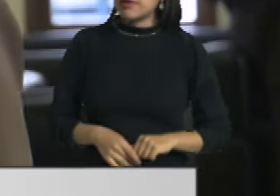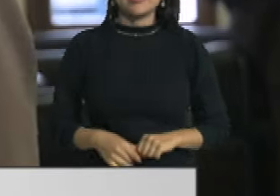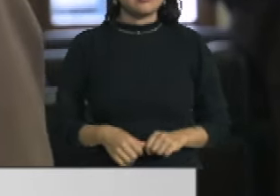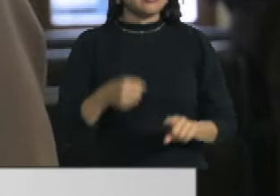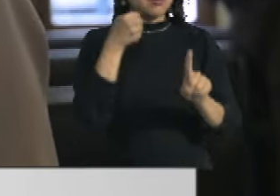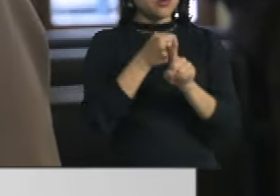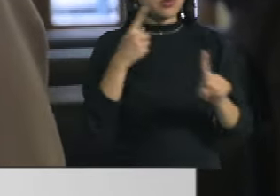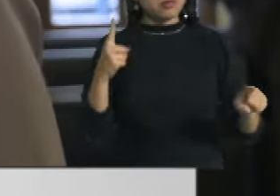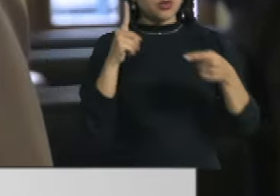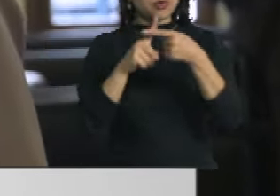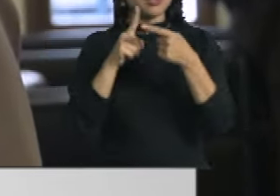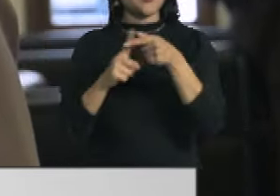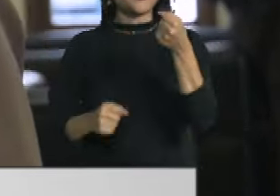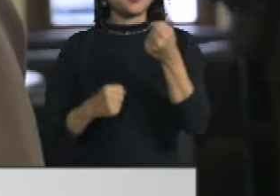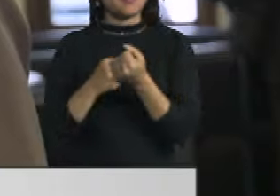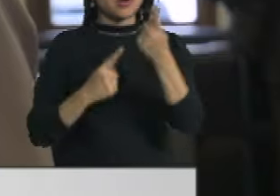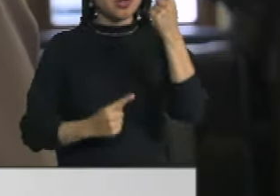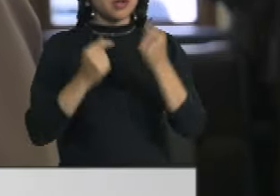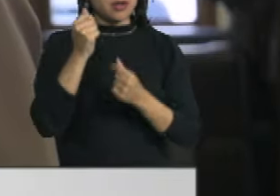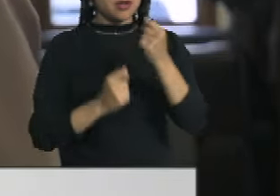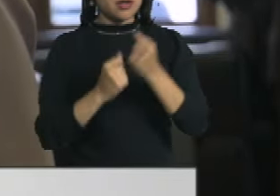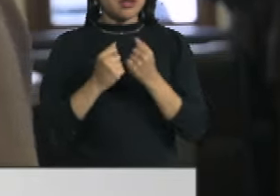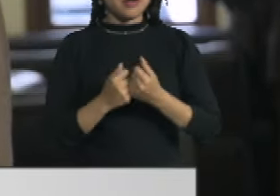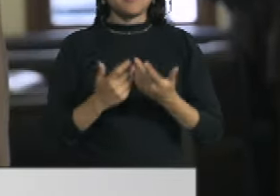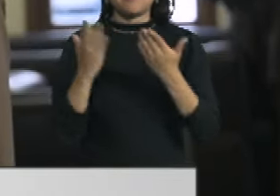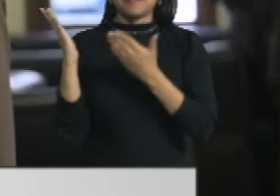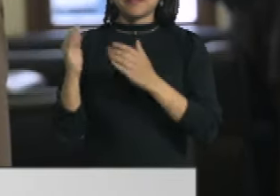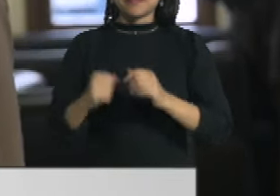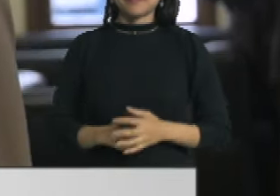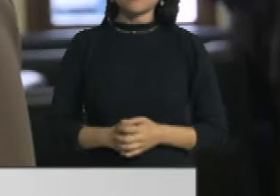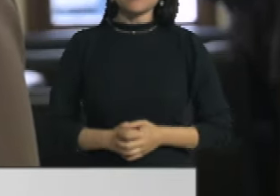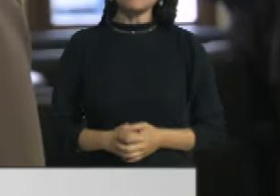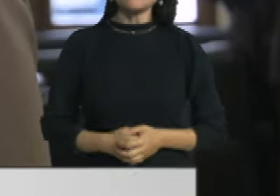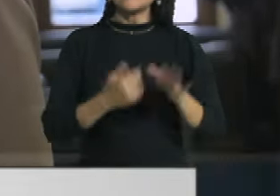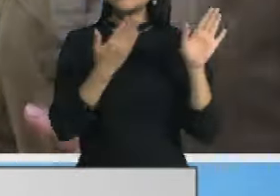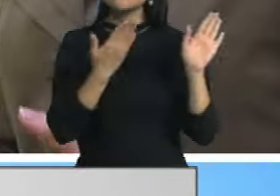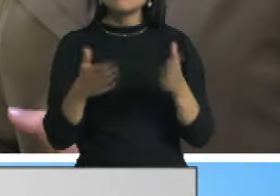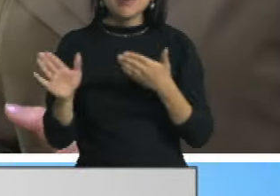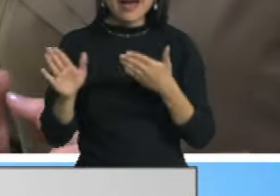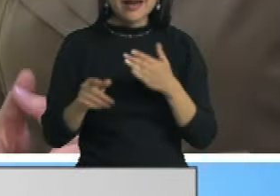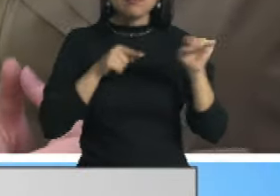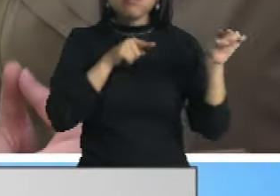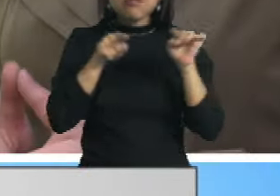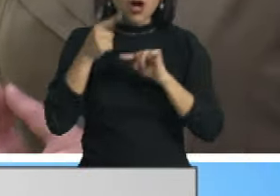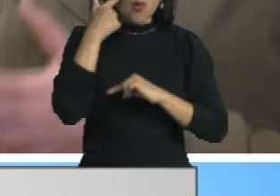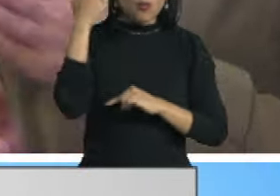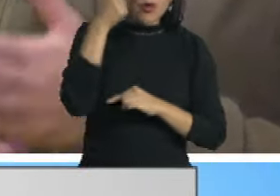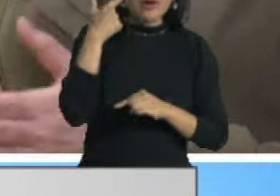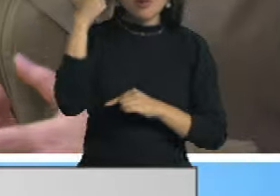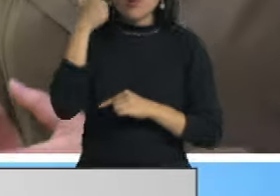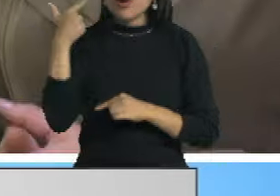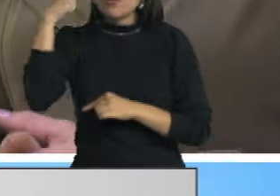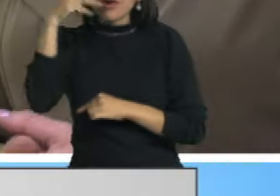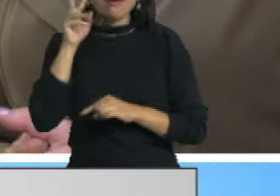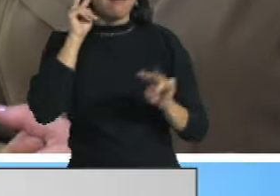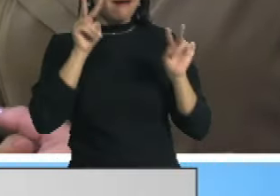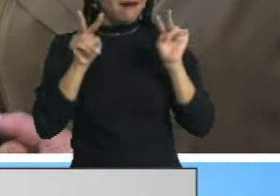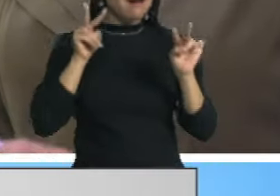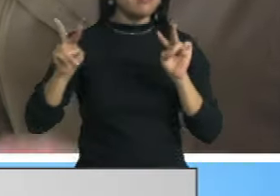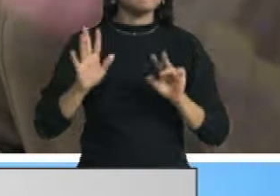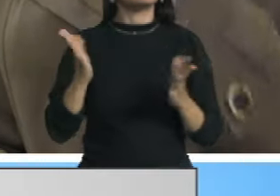impacto positivo también cuando abrimos Bogotá 24 horas. En los diferentes planes pilotos que se han hecho en la ciudad, vemos, por ejemplo,